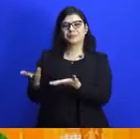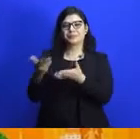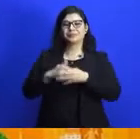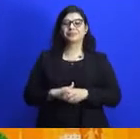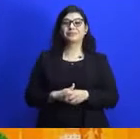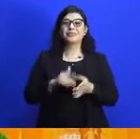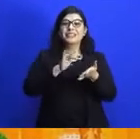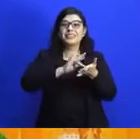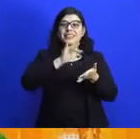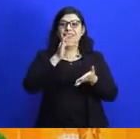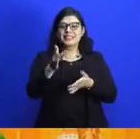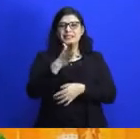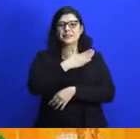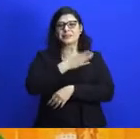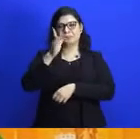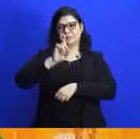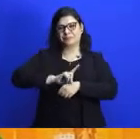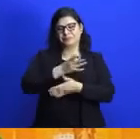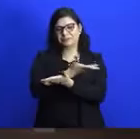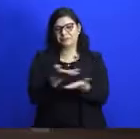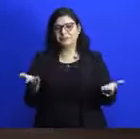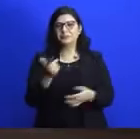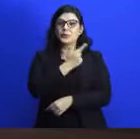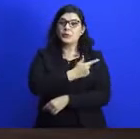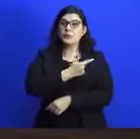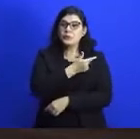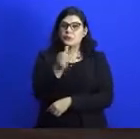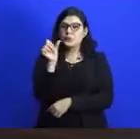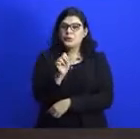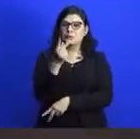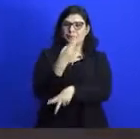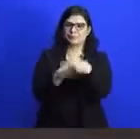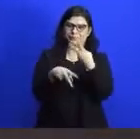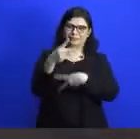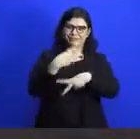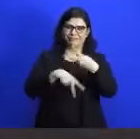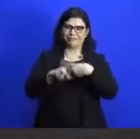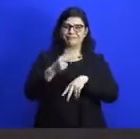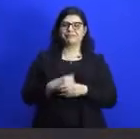Gracias. Buenos días a todos y todas. Qué gusto estar acá.